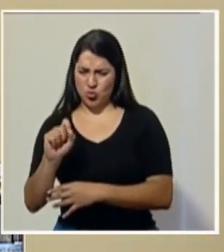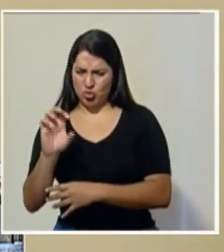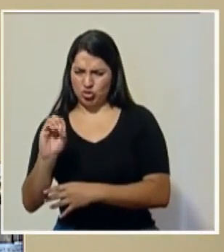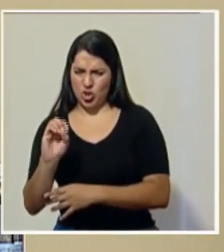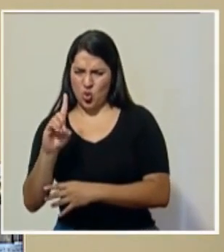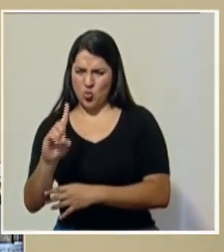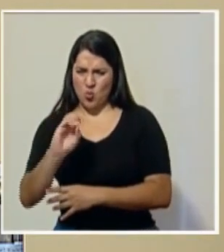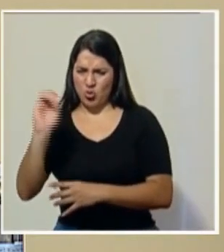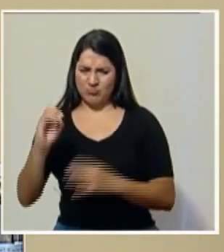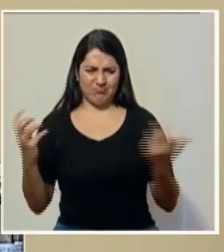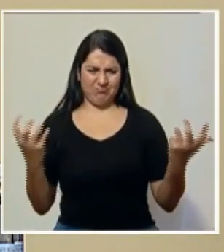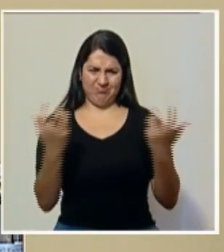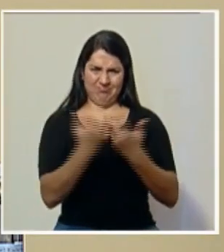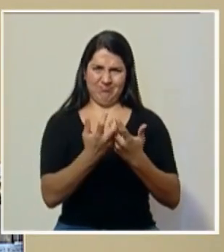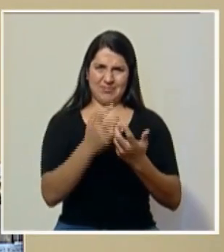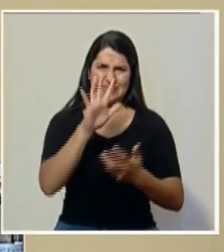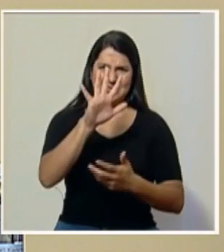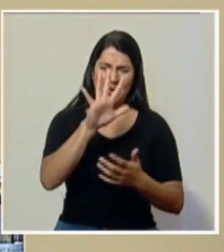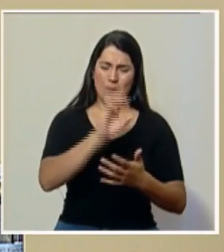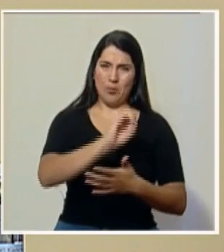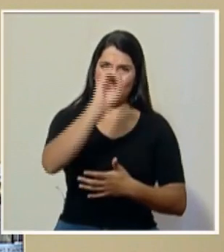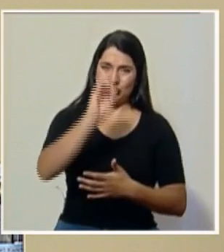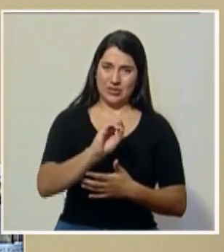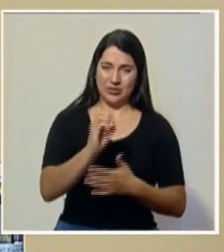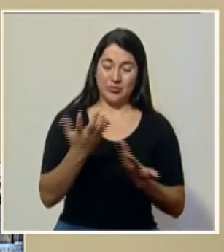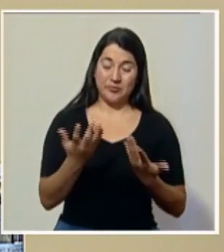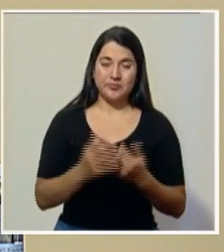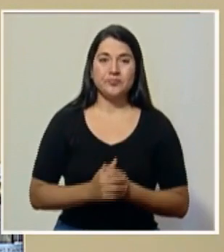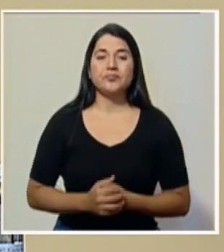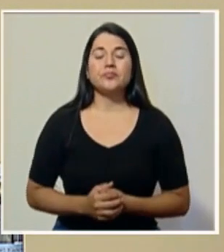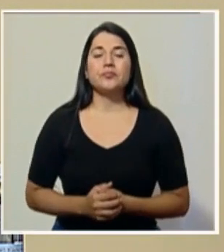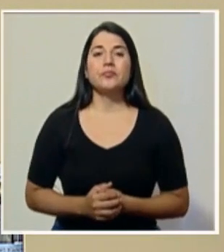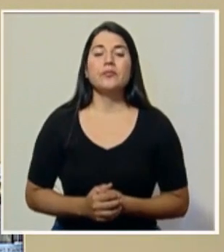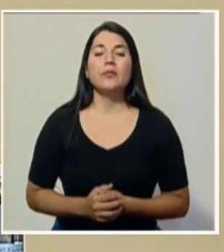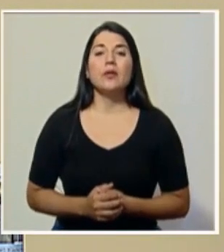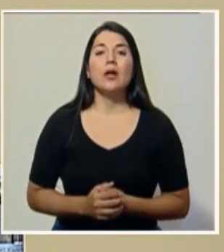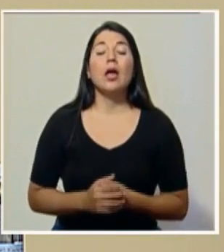exámenes. Con la primera parte,